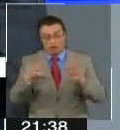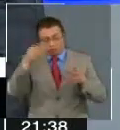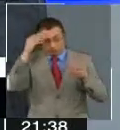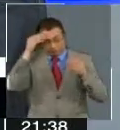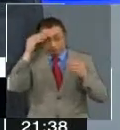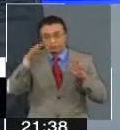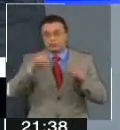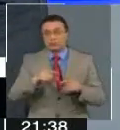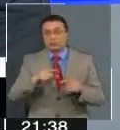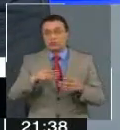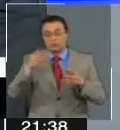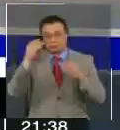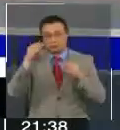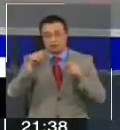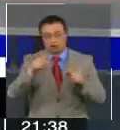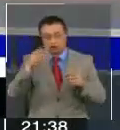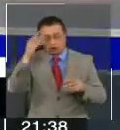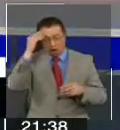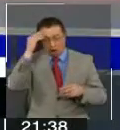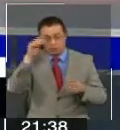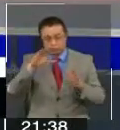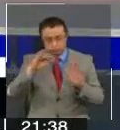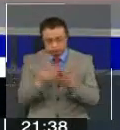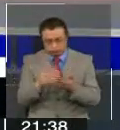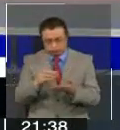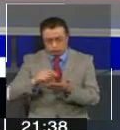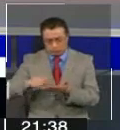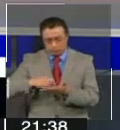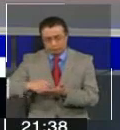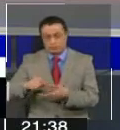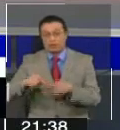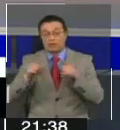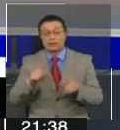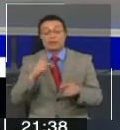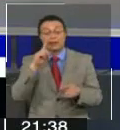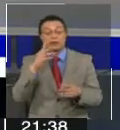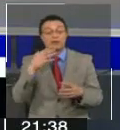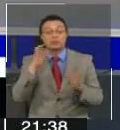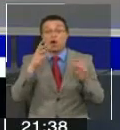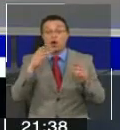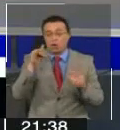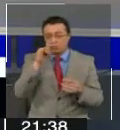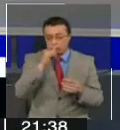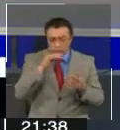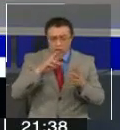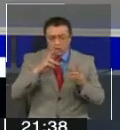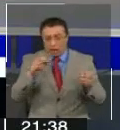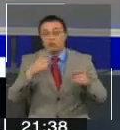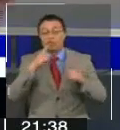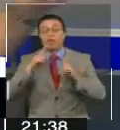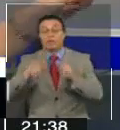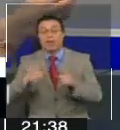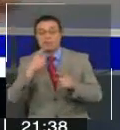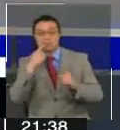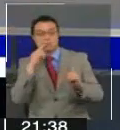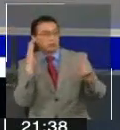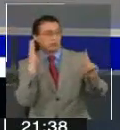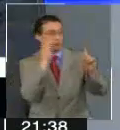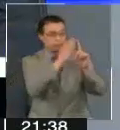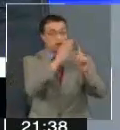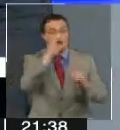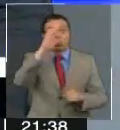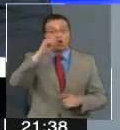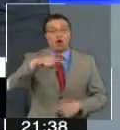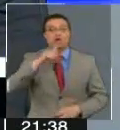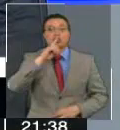pensiones. No hablemos de revisar, de tomar razón de las pensiones. De tomar razón de las pensiones. Y que si había irregularidades, debió comentárselas directamente al Contralor. Al